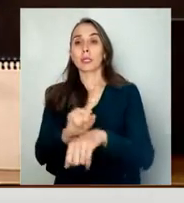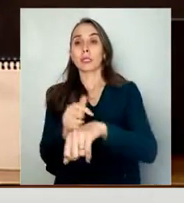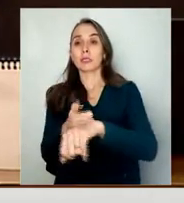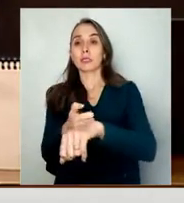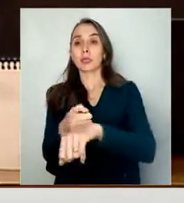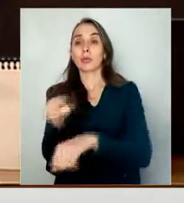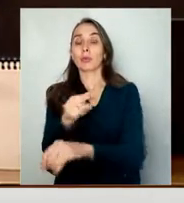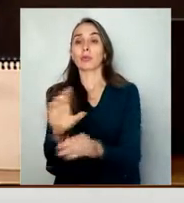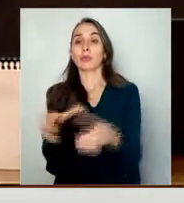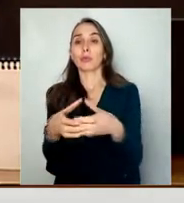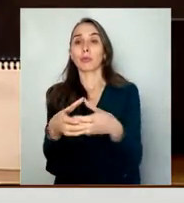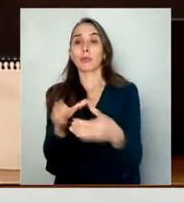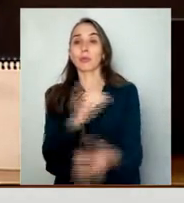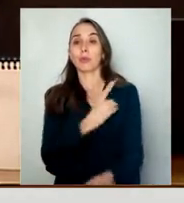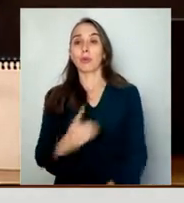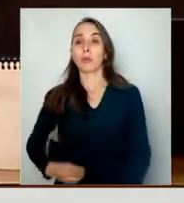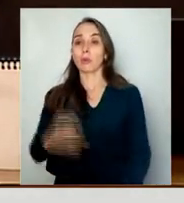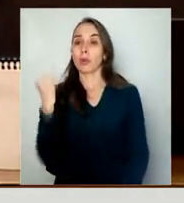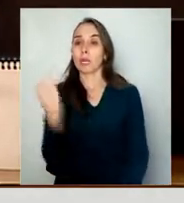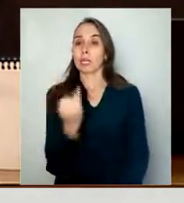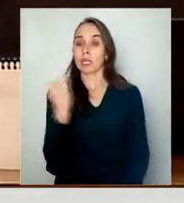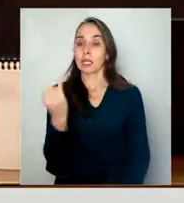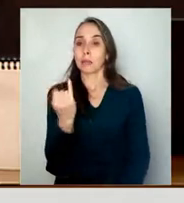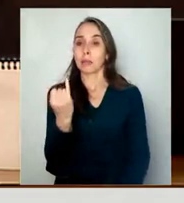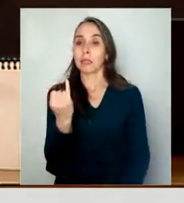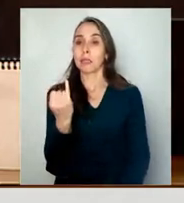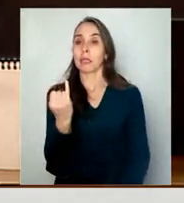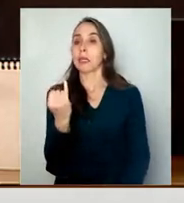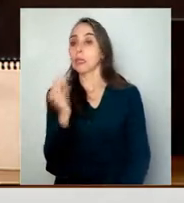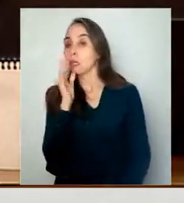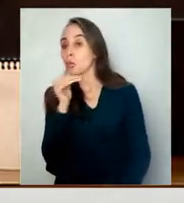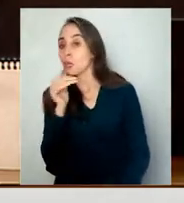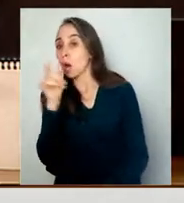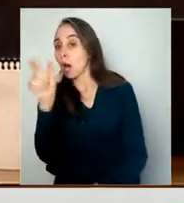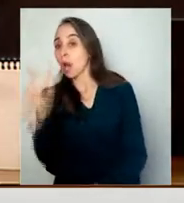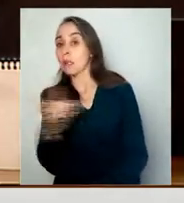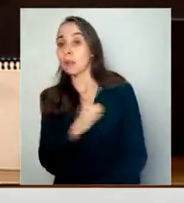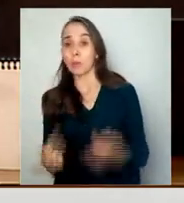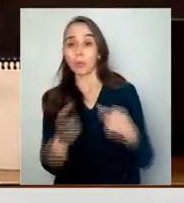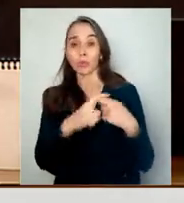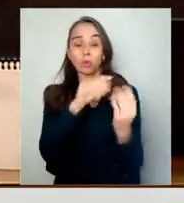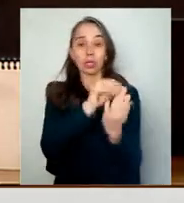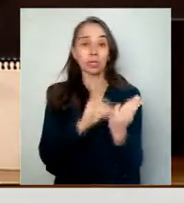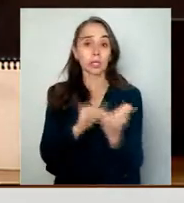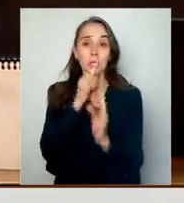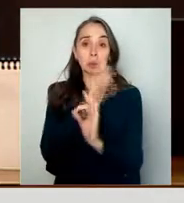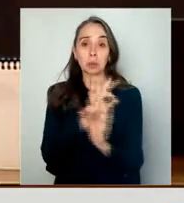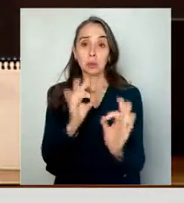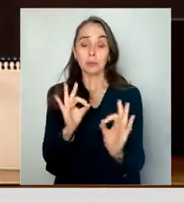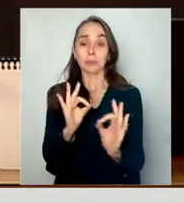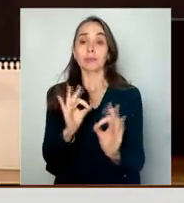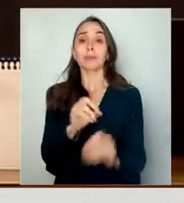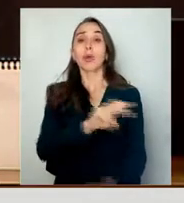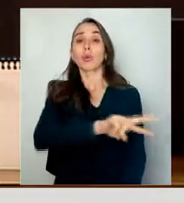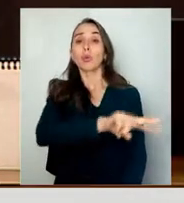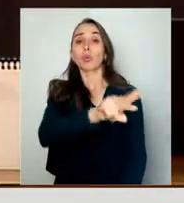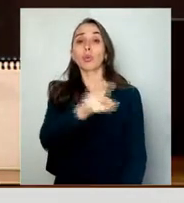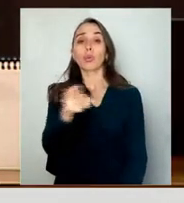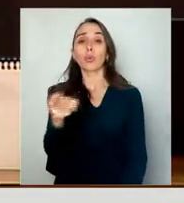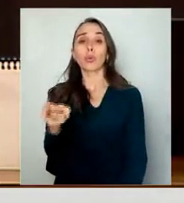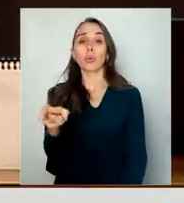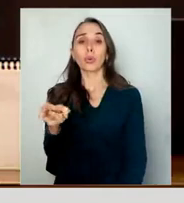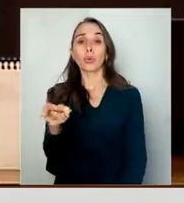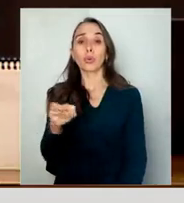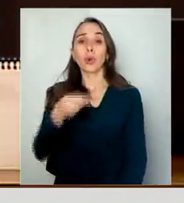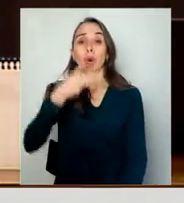independiente que no tenemos inscrito el turno siguiente corresponde del uso de la palabra